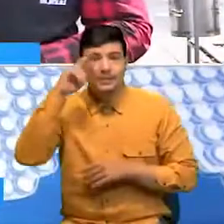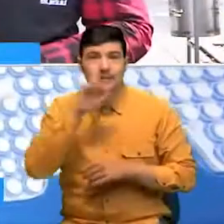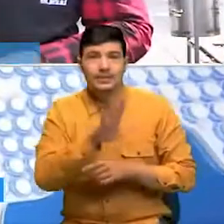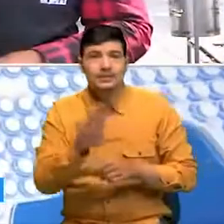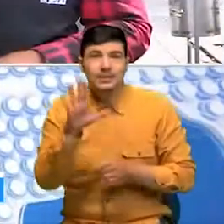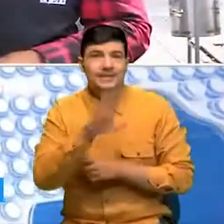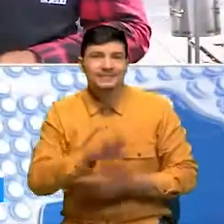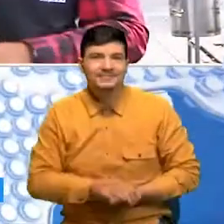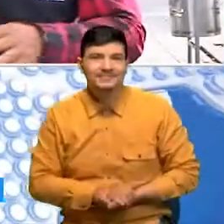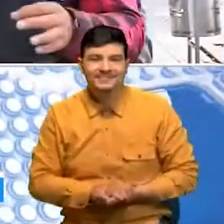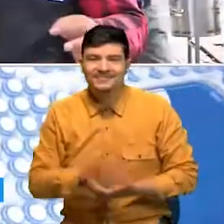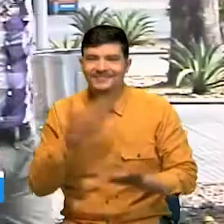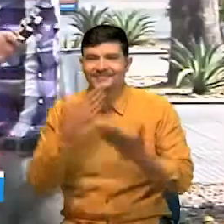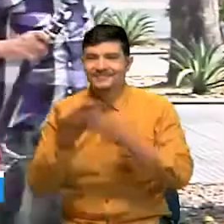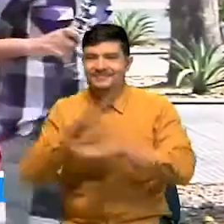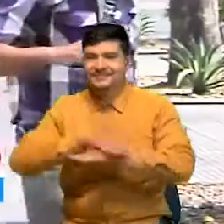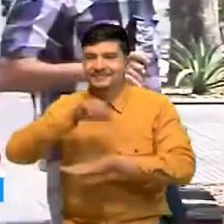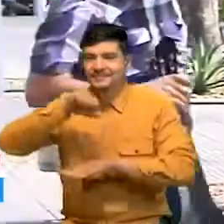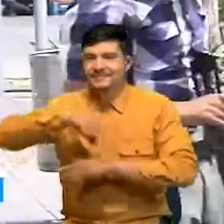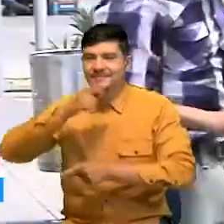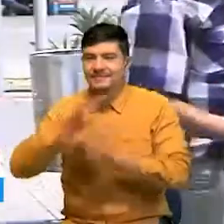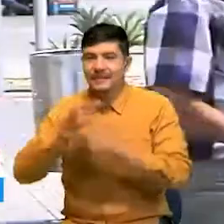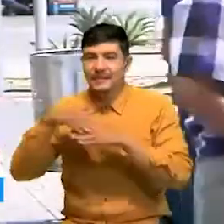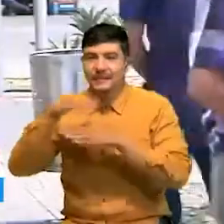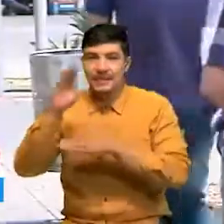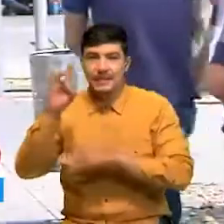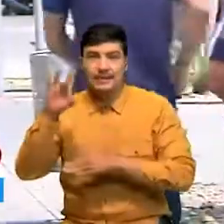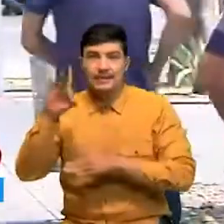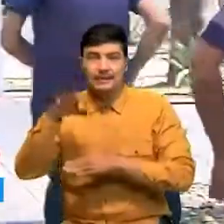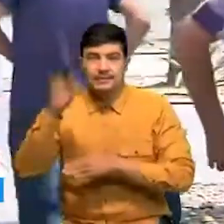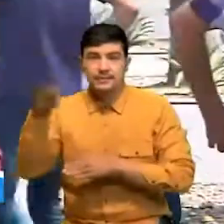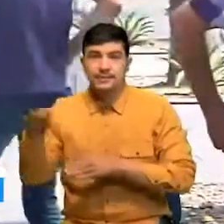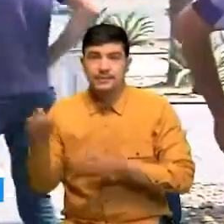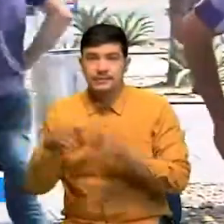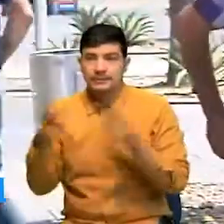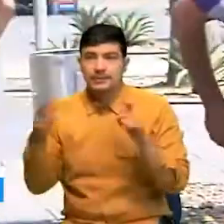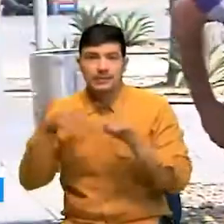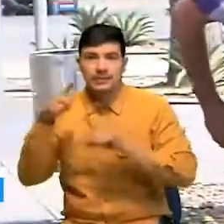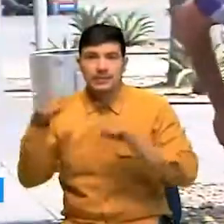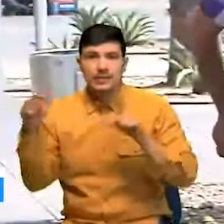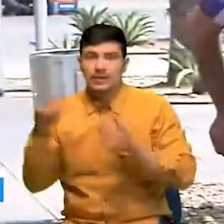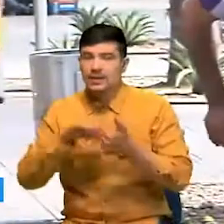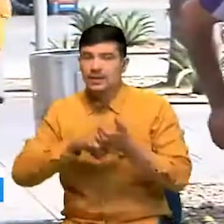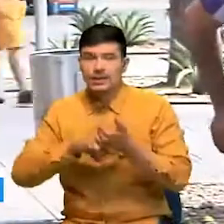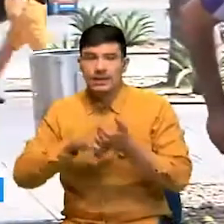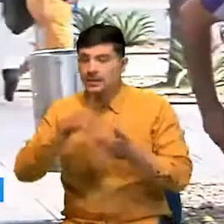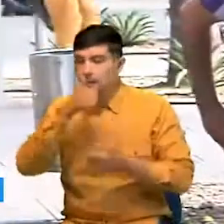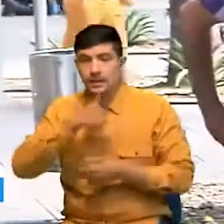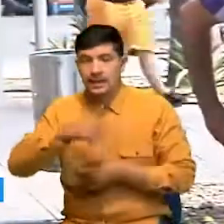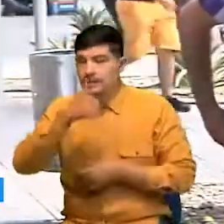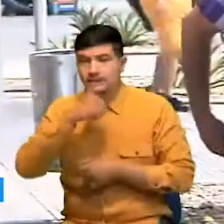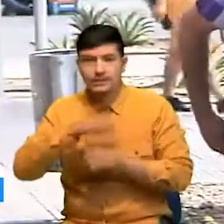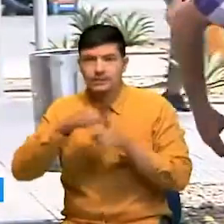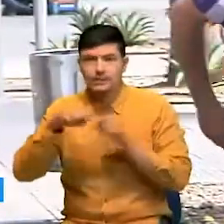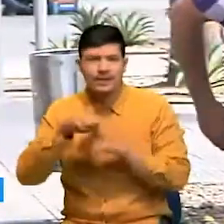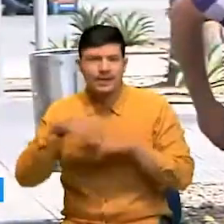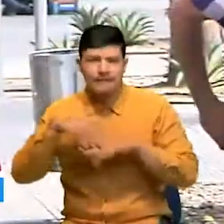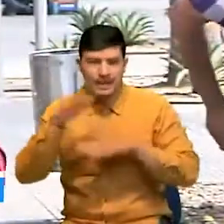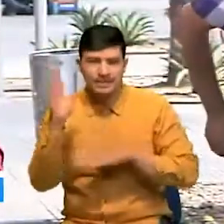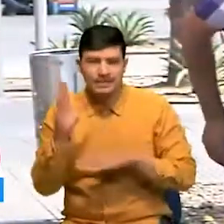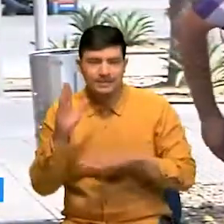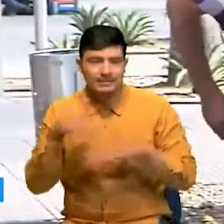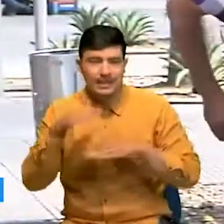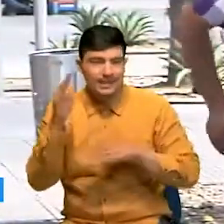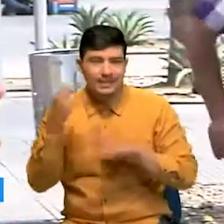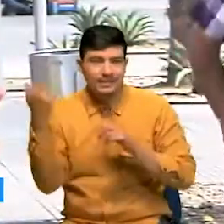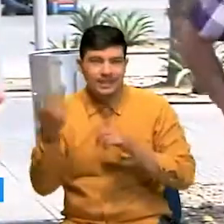buenas tardes pues en más del 15% se ha aumentado los casos de intolerancia social la mayoría termina en riñas en más de 4 comunas se ha detectado